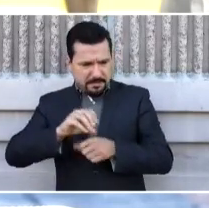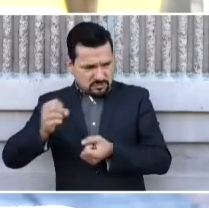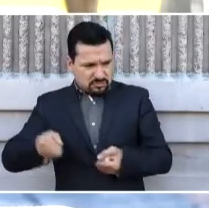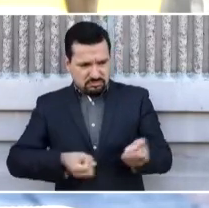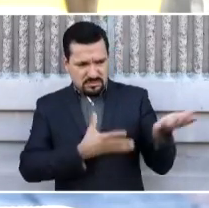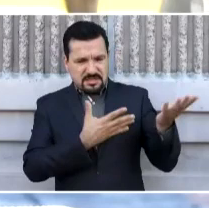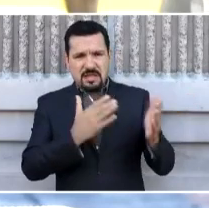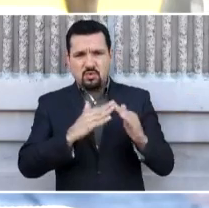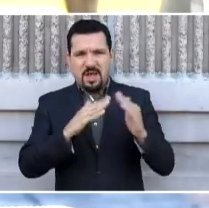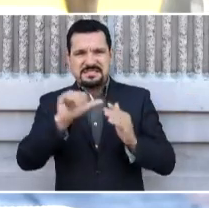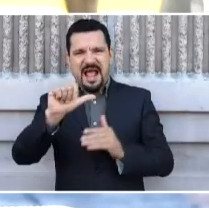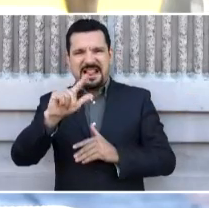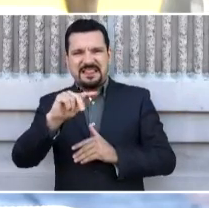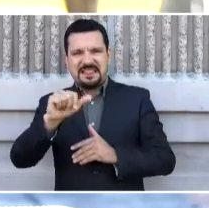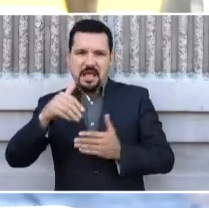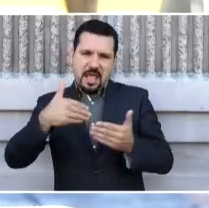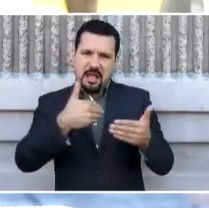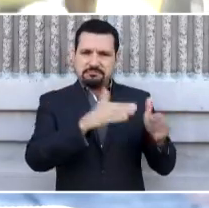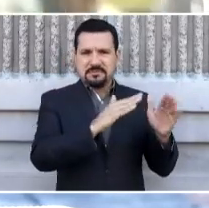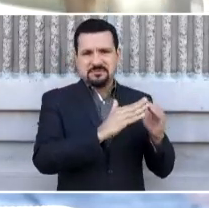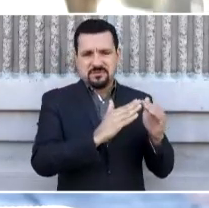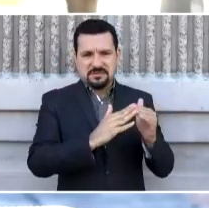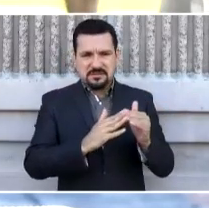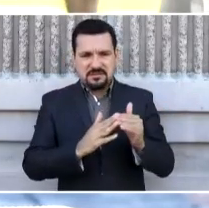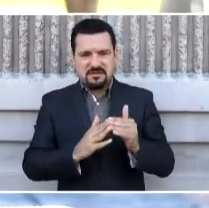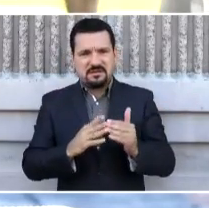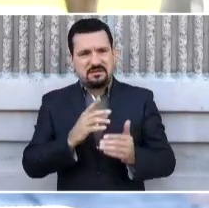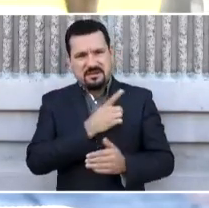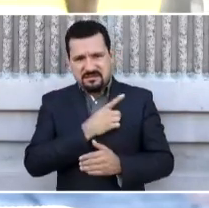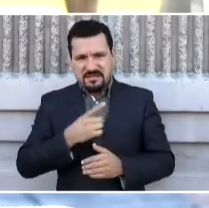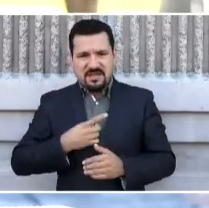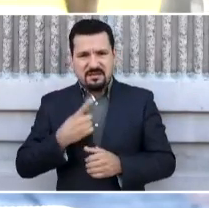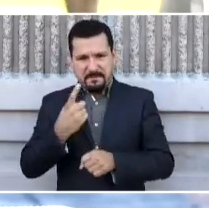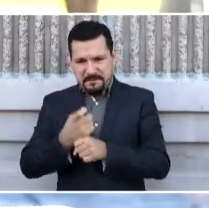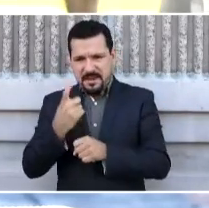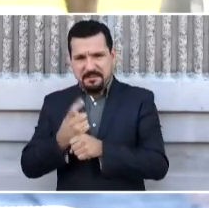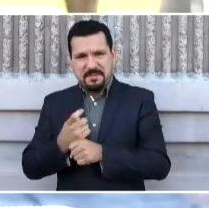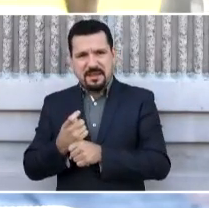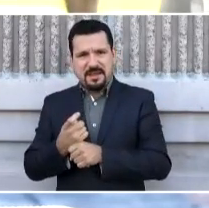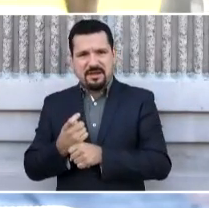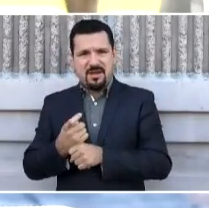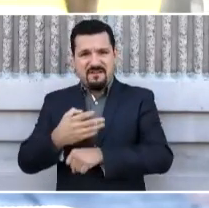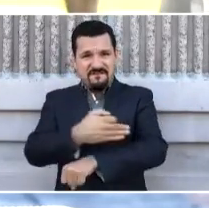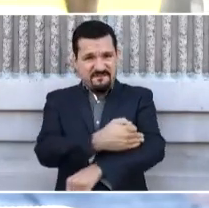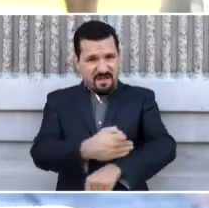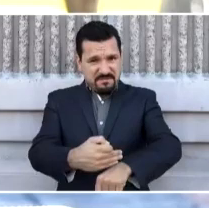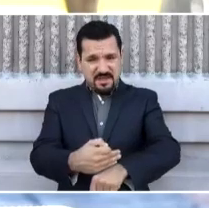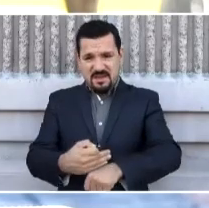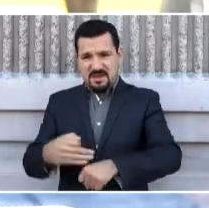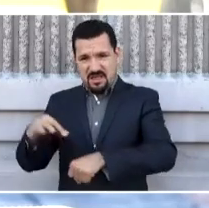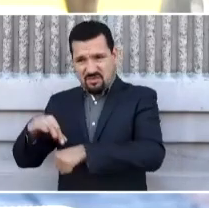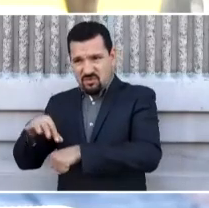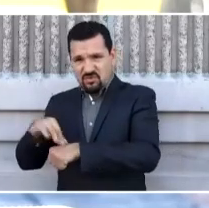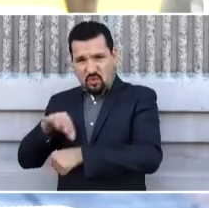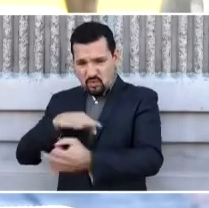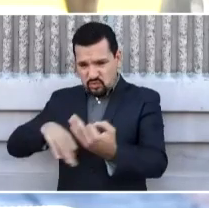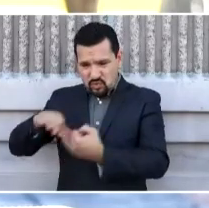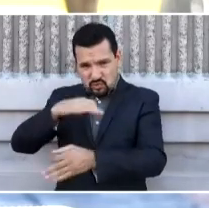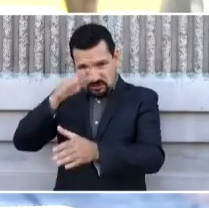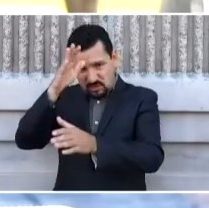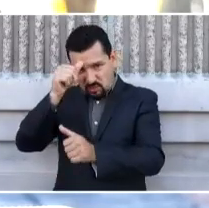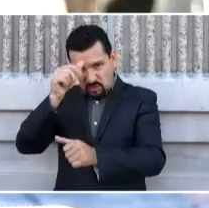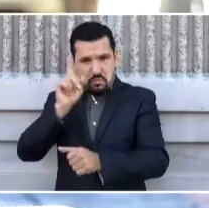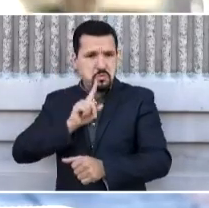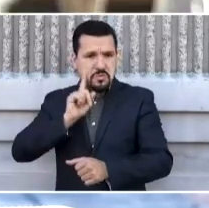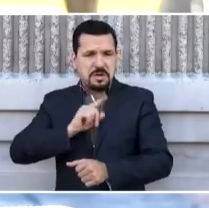debe ser cuidadosamente considerada tanto por el personal médico como los familiares y el paciente. Tras ser dada